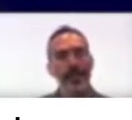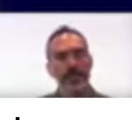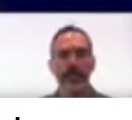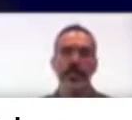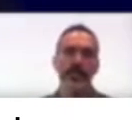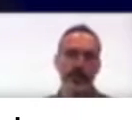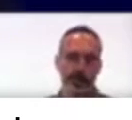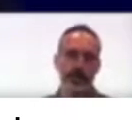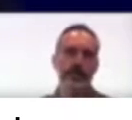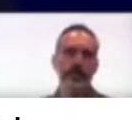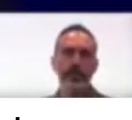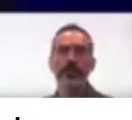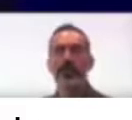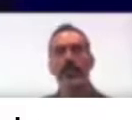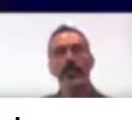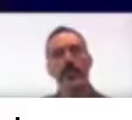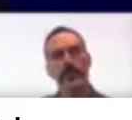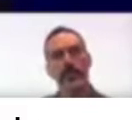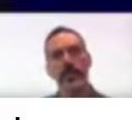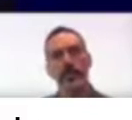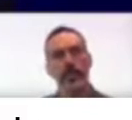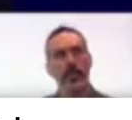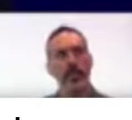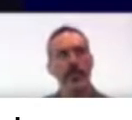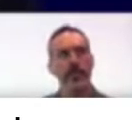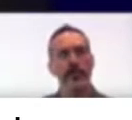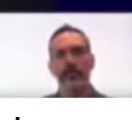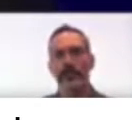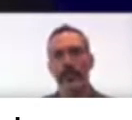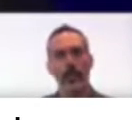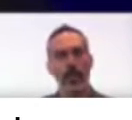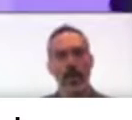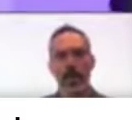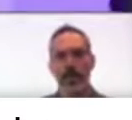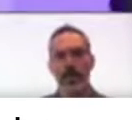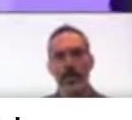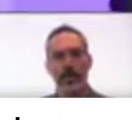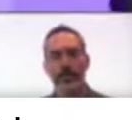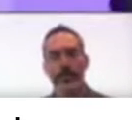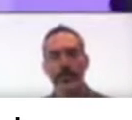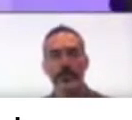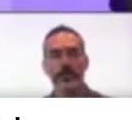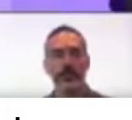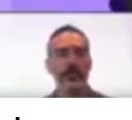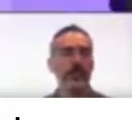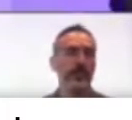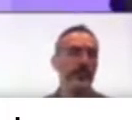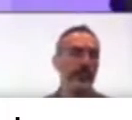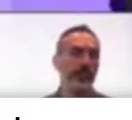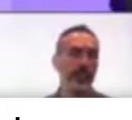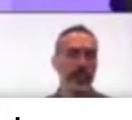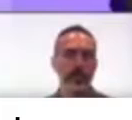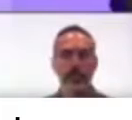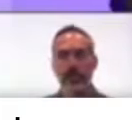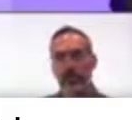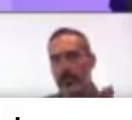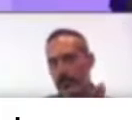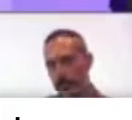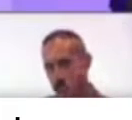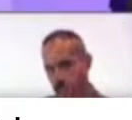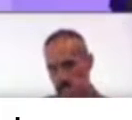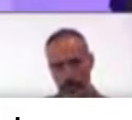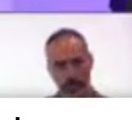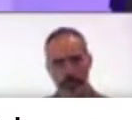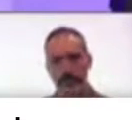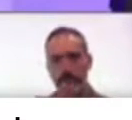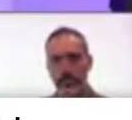ciudad. Se requiere también corregir el rumbo de la salud y de quienes más lo necesitan. Y por eso vamos